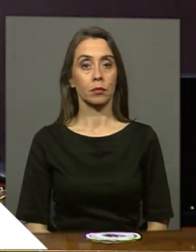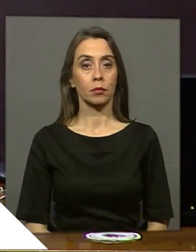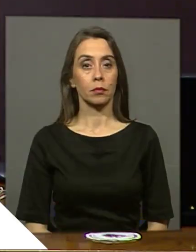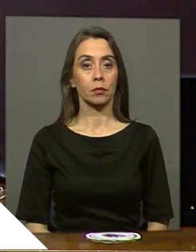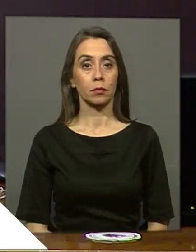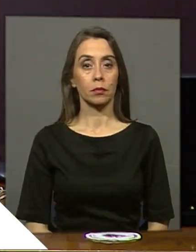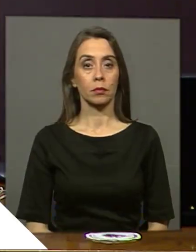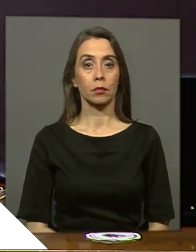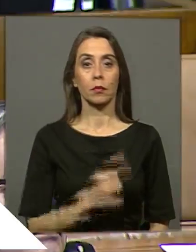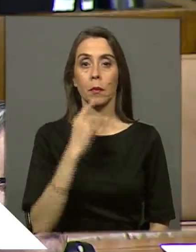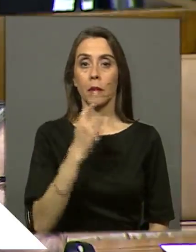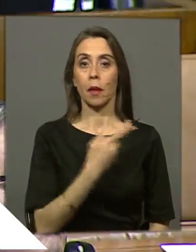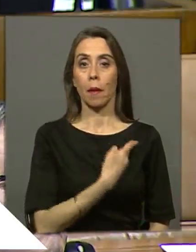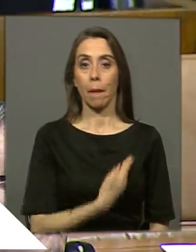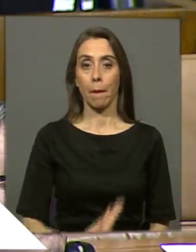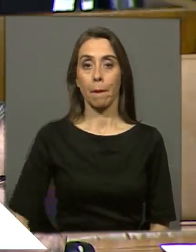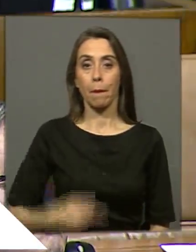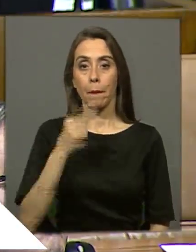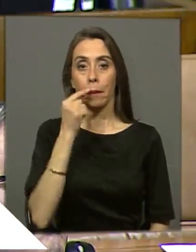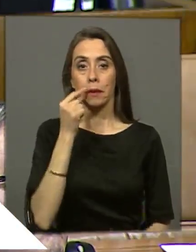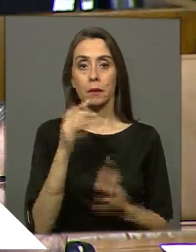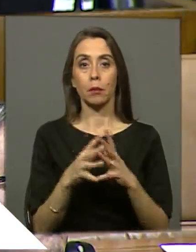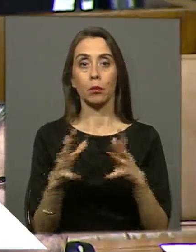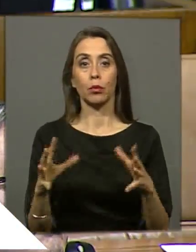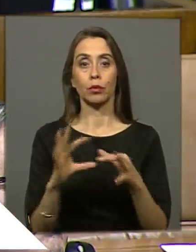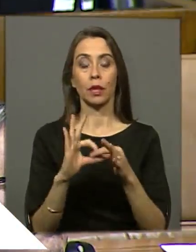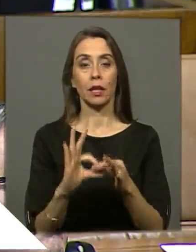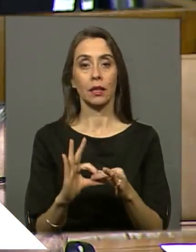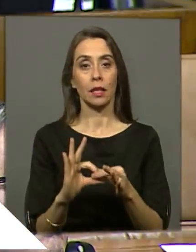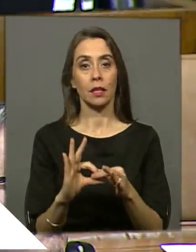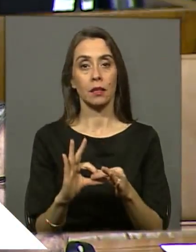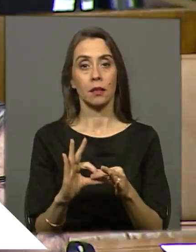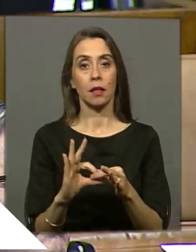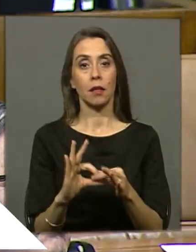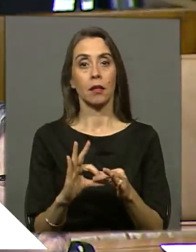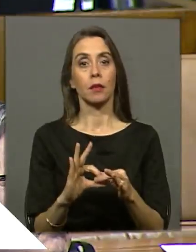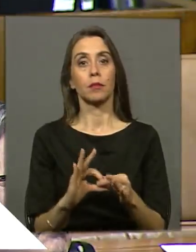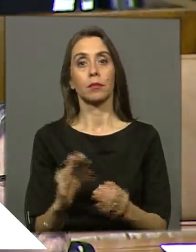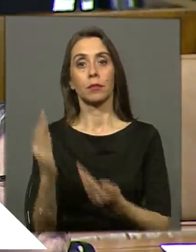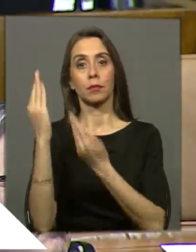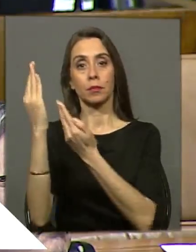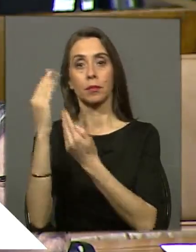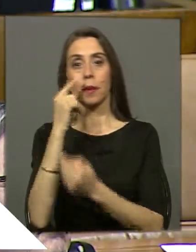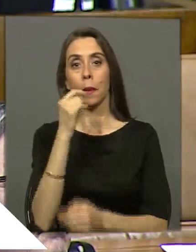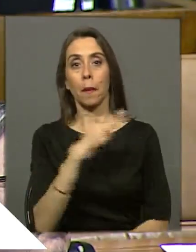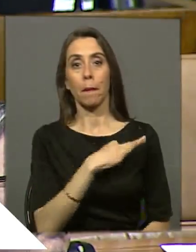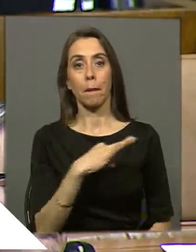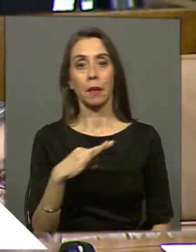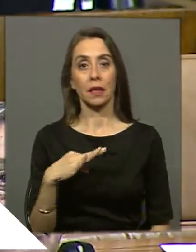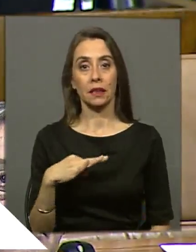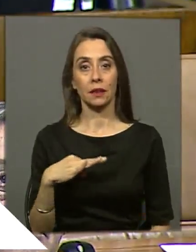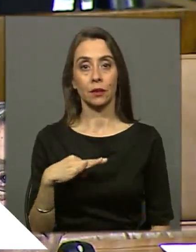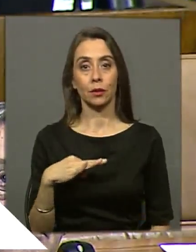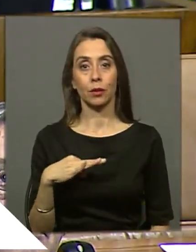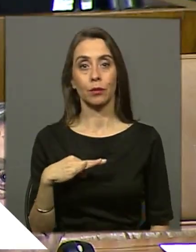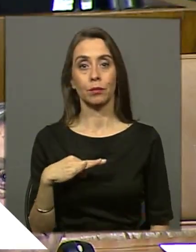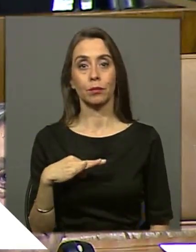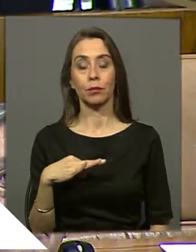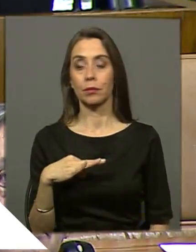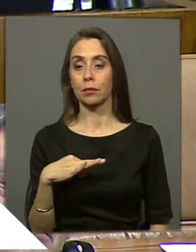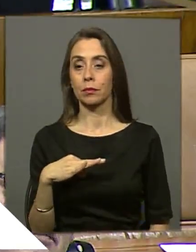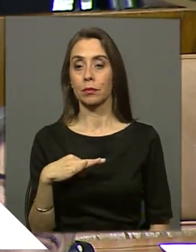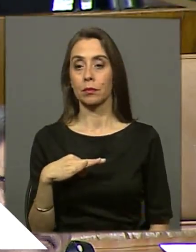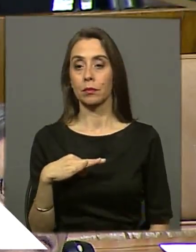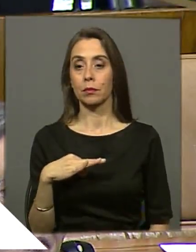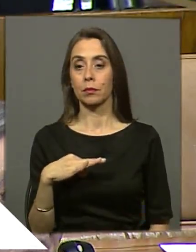presidente muchas gracias por su intermedio saludar al ministro y más que intervenir